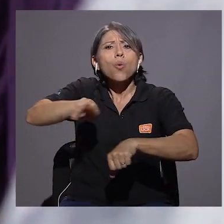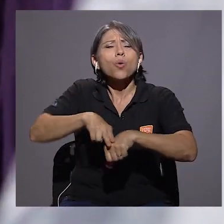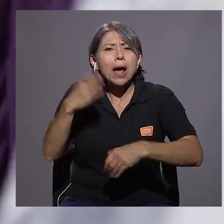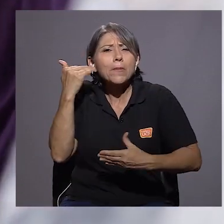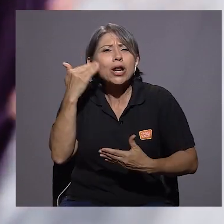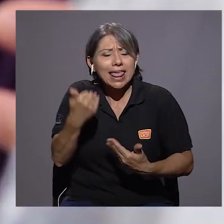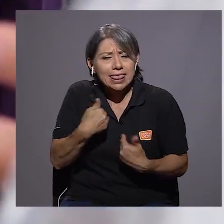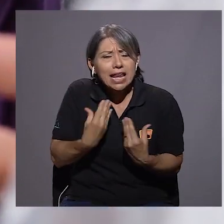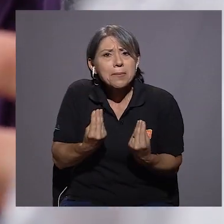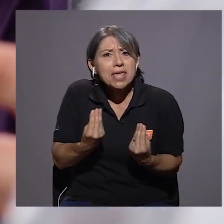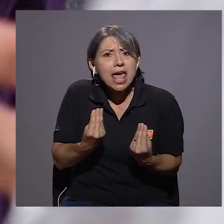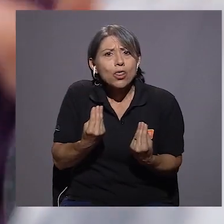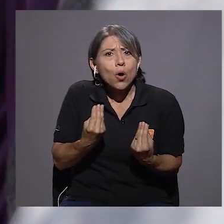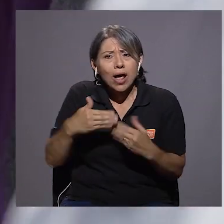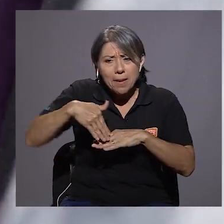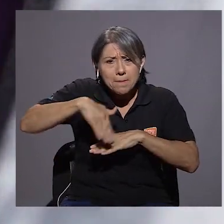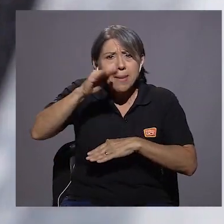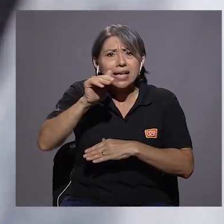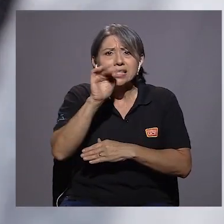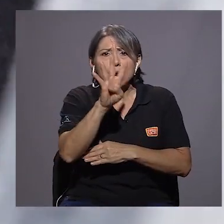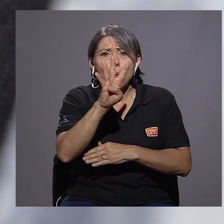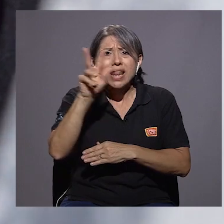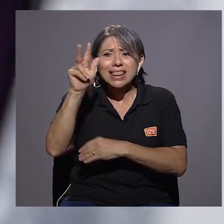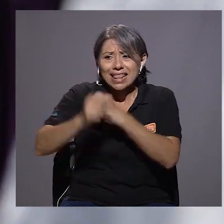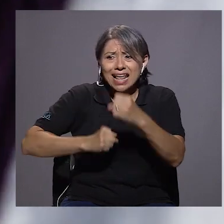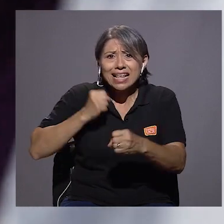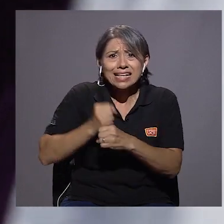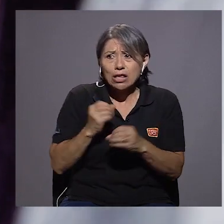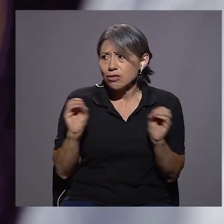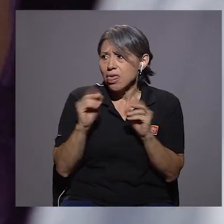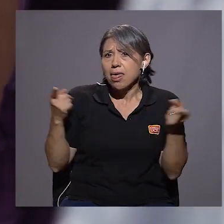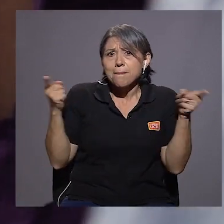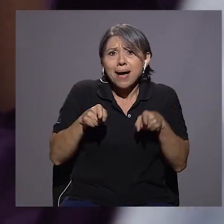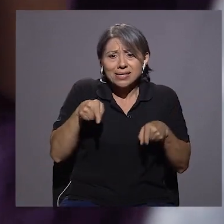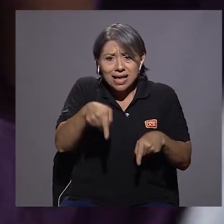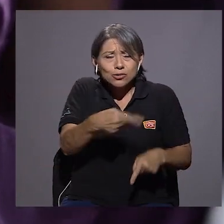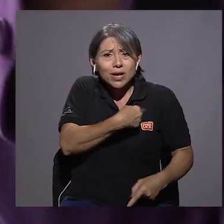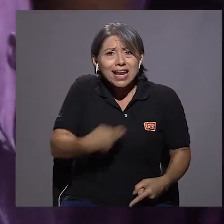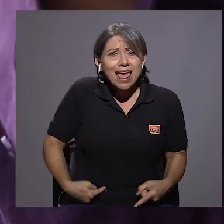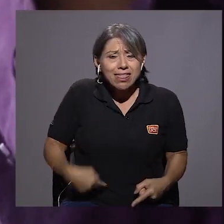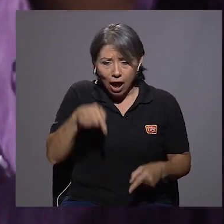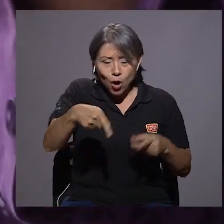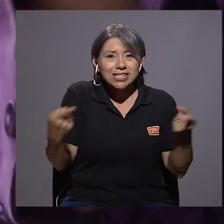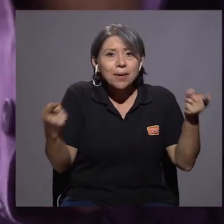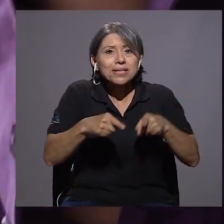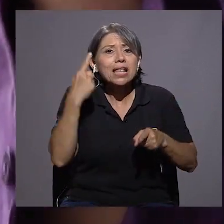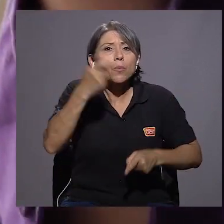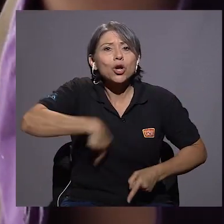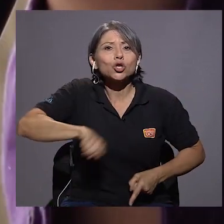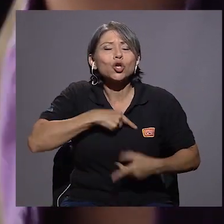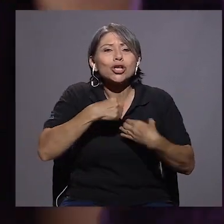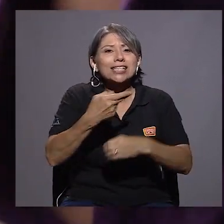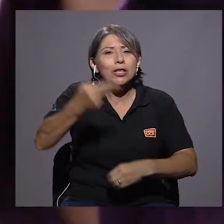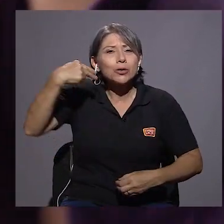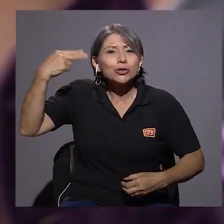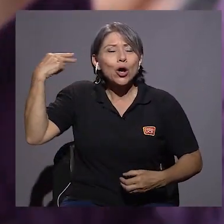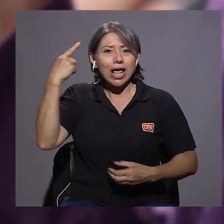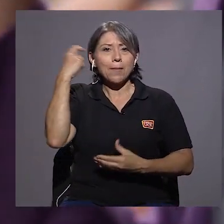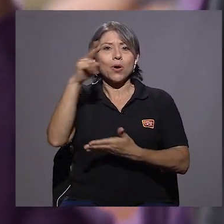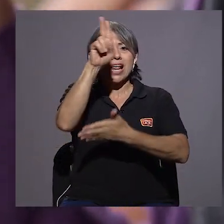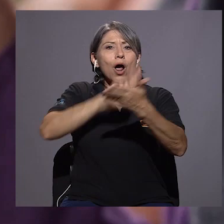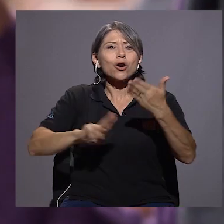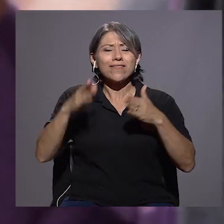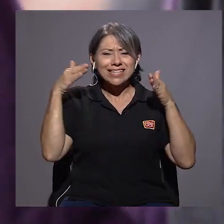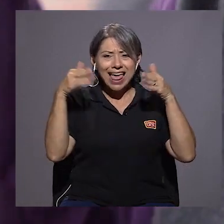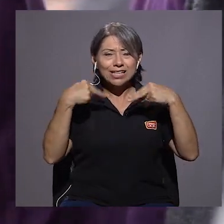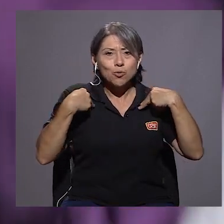tanto miedo le tienen a la UNA? Porque le tienen tanto miedo que en más de 43 años no pasa esto en Heredia y hoy está pasando. Porque estamos